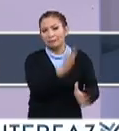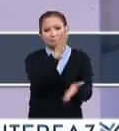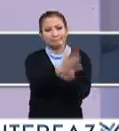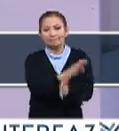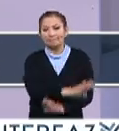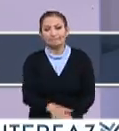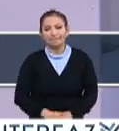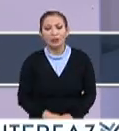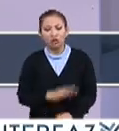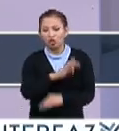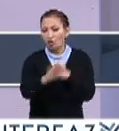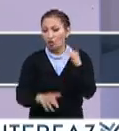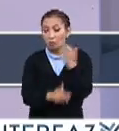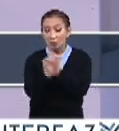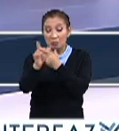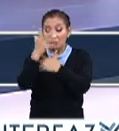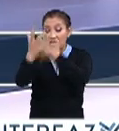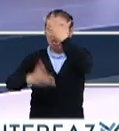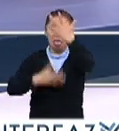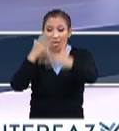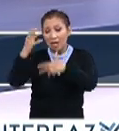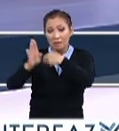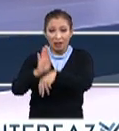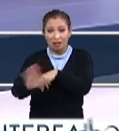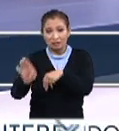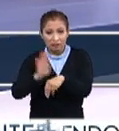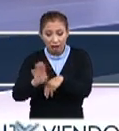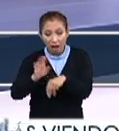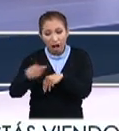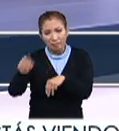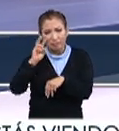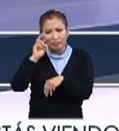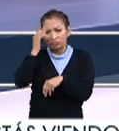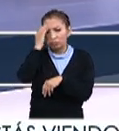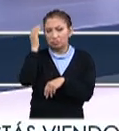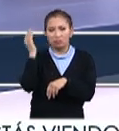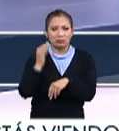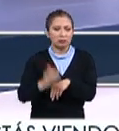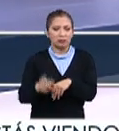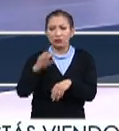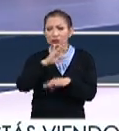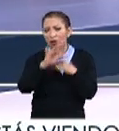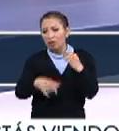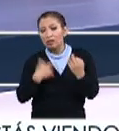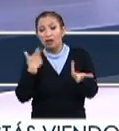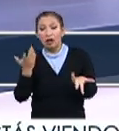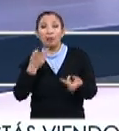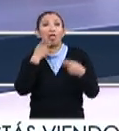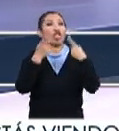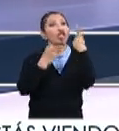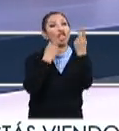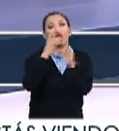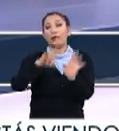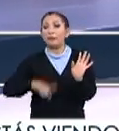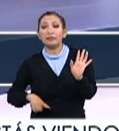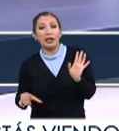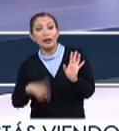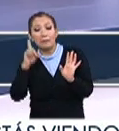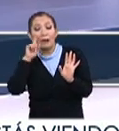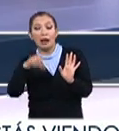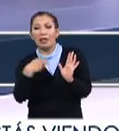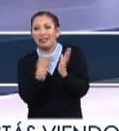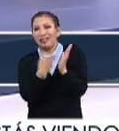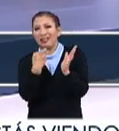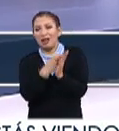acabó. Todo el desastre que ha pasado en Brasil le parece terrible, todo el circo que han montado también para criticar,